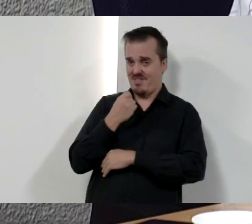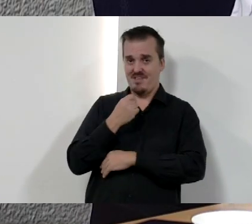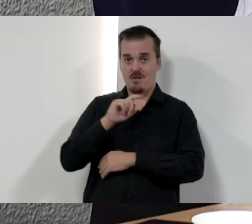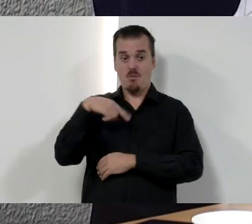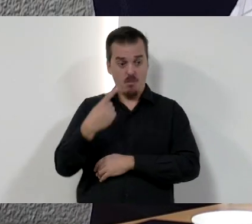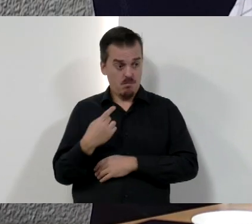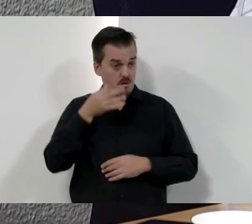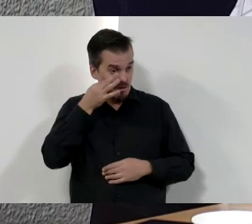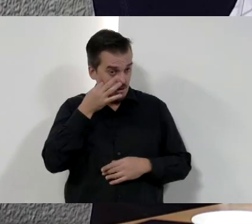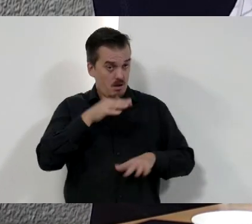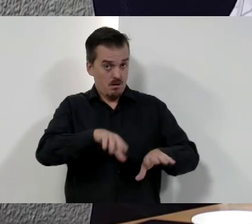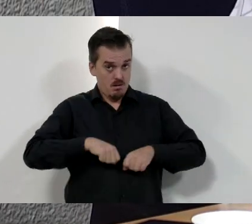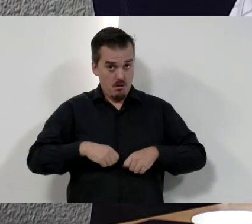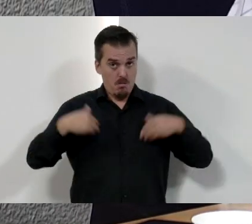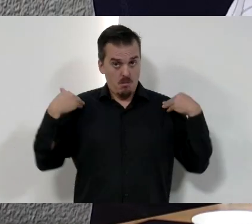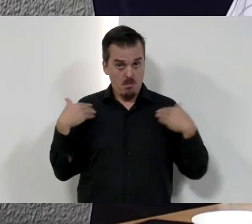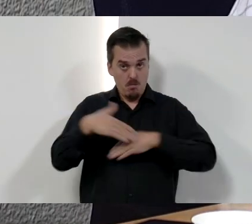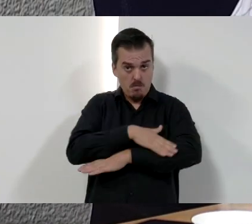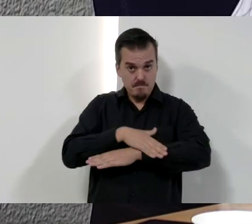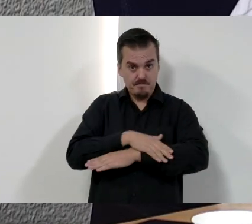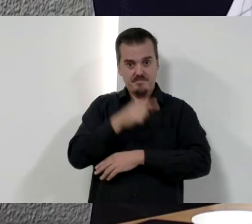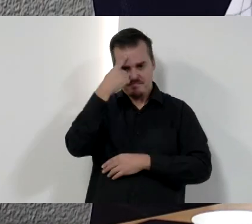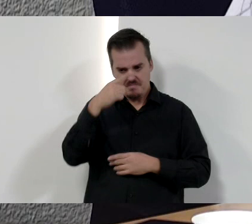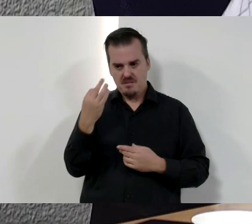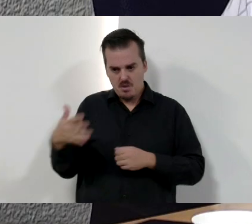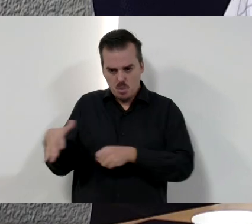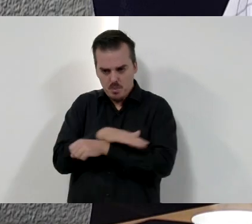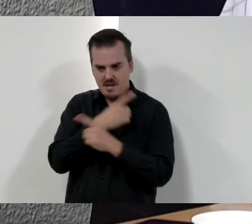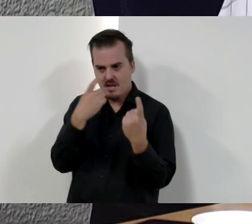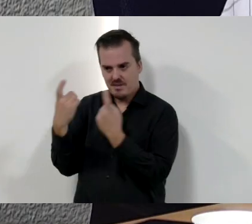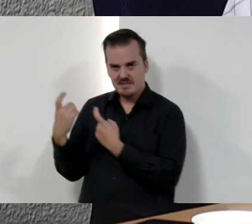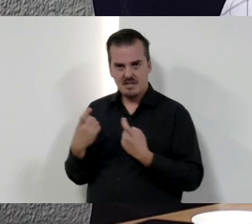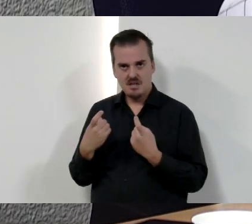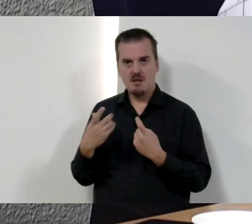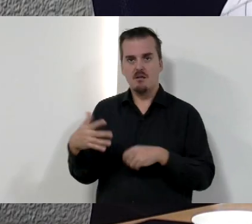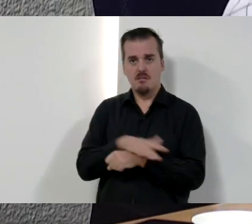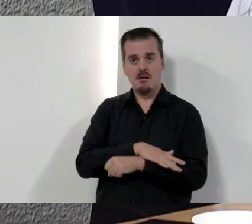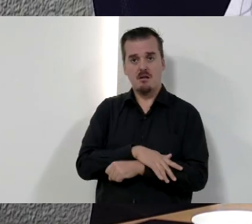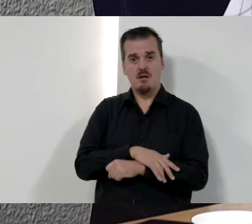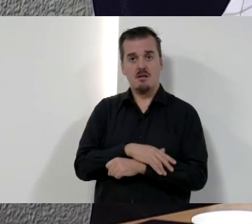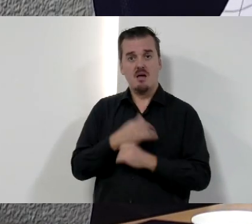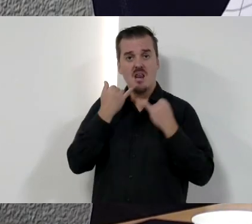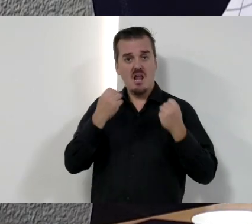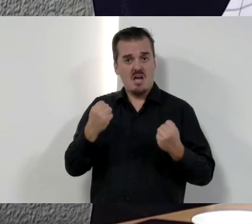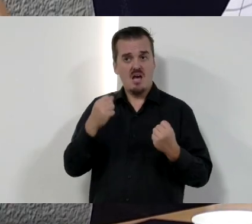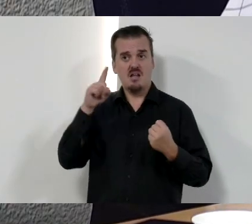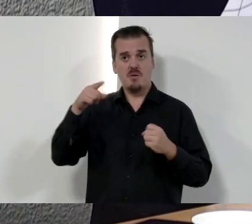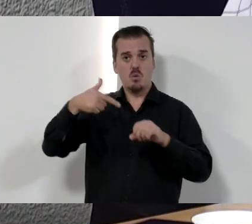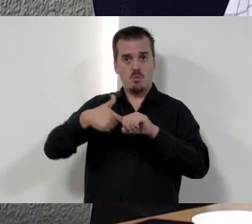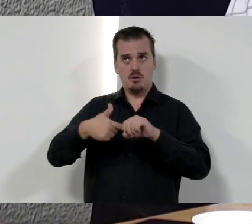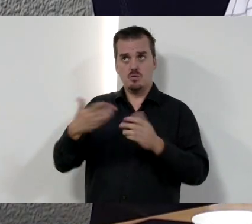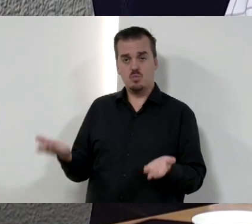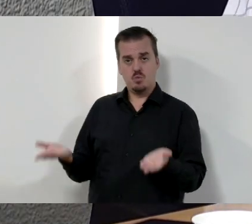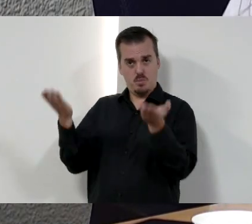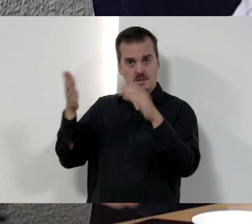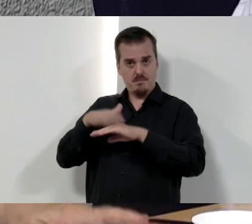que tienes que cubrir todas las necesidades. Y la energía y los carburantes también han subido para el ayuntamiento. De